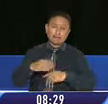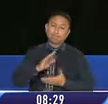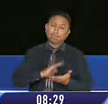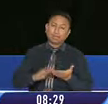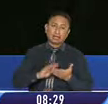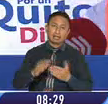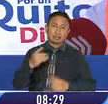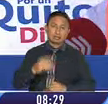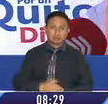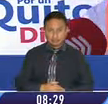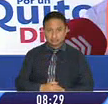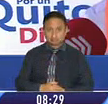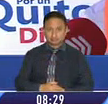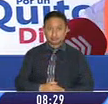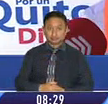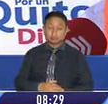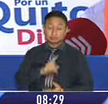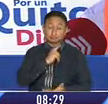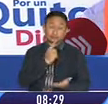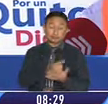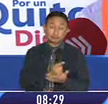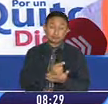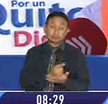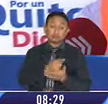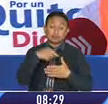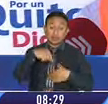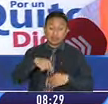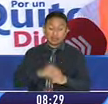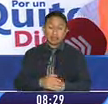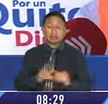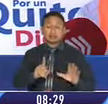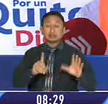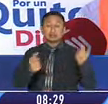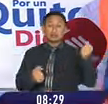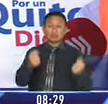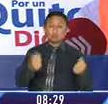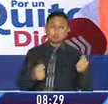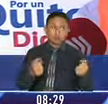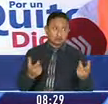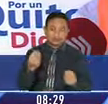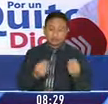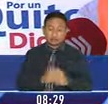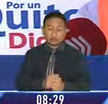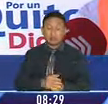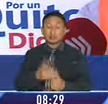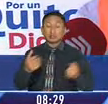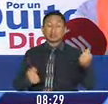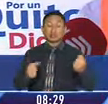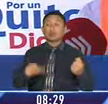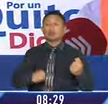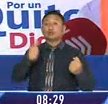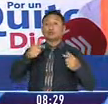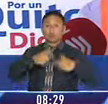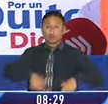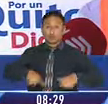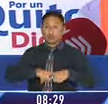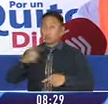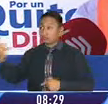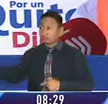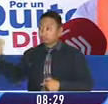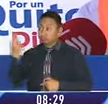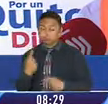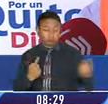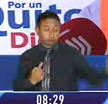tomarán acciones. Efectivamente tenemos limitaciones. Estamos incluso trayendo tanqueros de otras